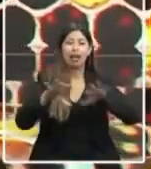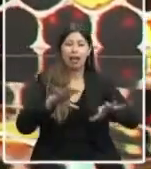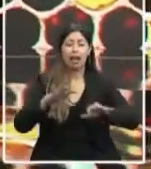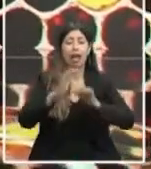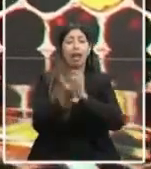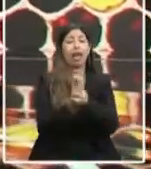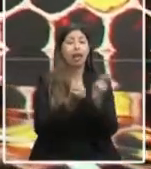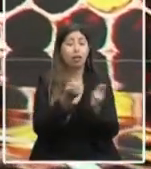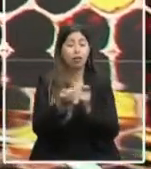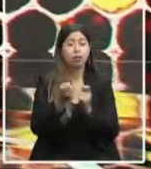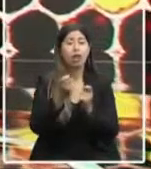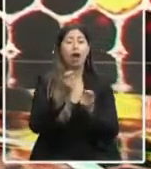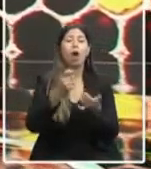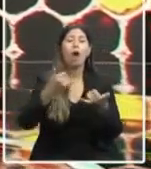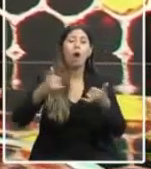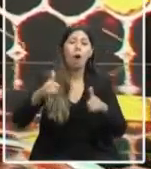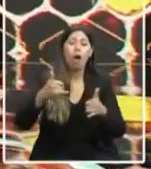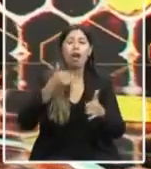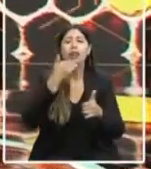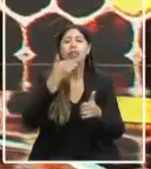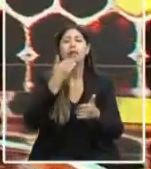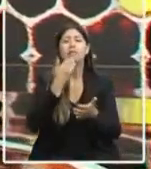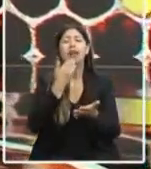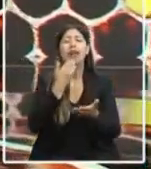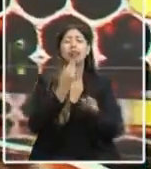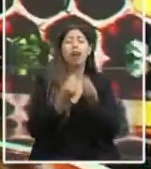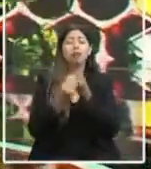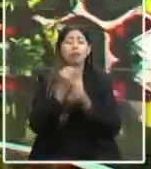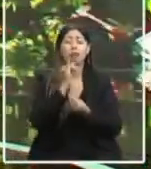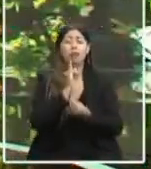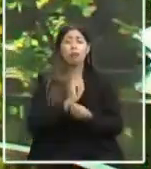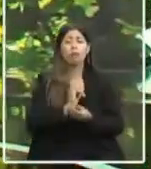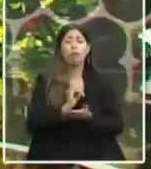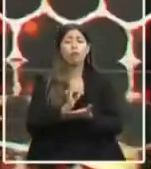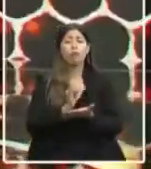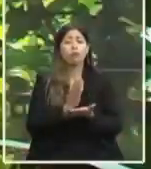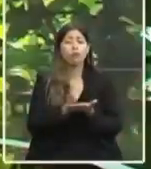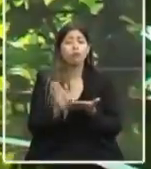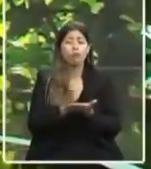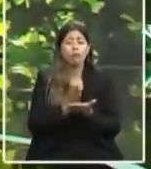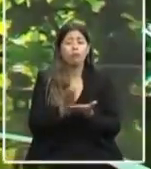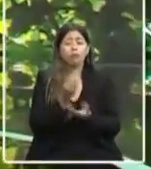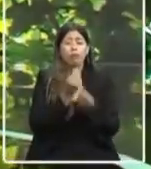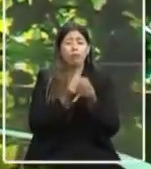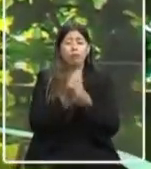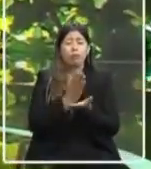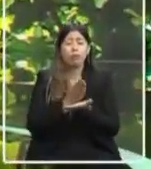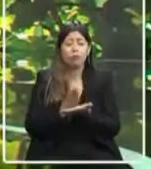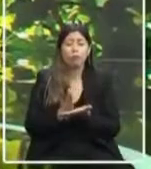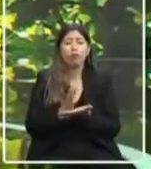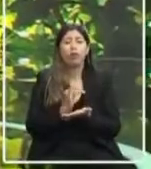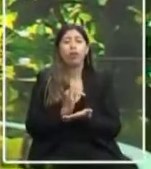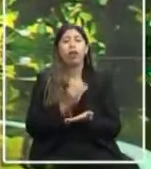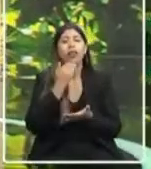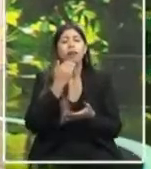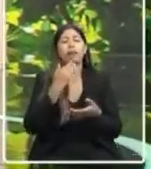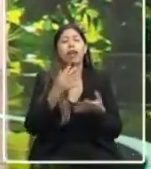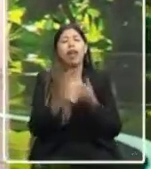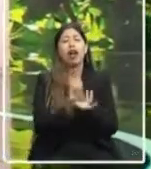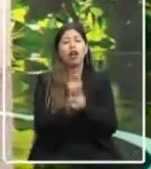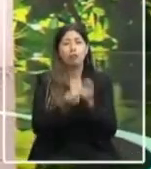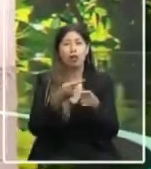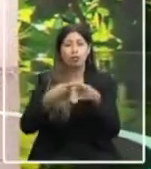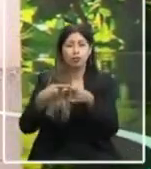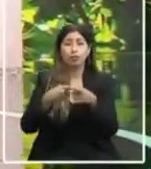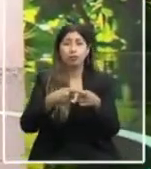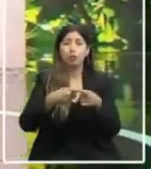economía de la desnutrición y la economía del capital social. Sin duda, un currículum bastante importante